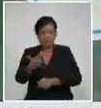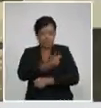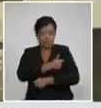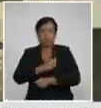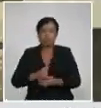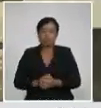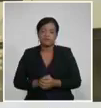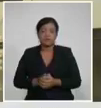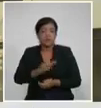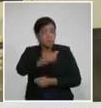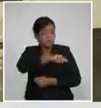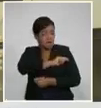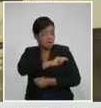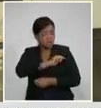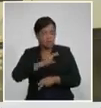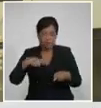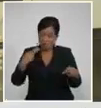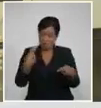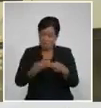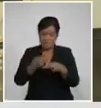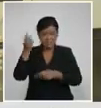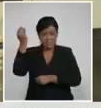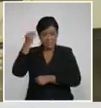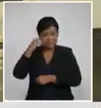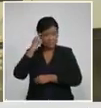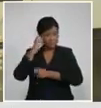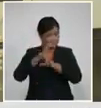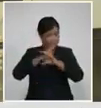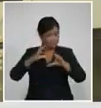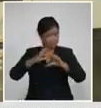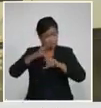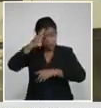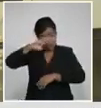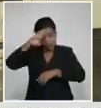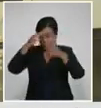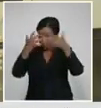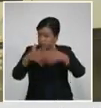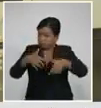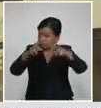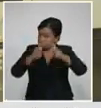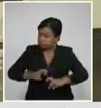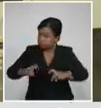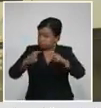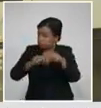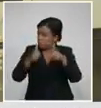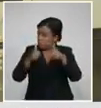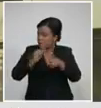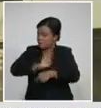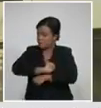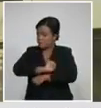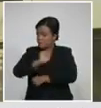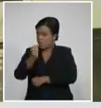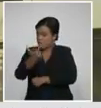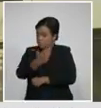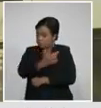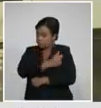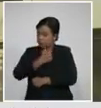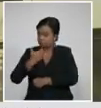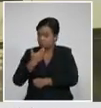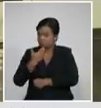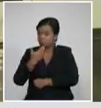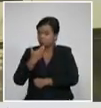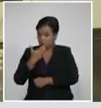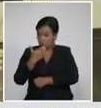tiene confianza porque conoce que los científicos cubanos avesados en ese campo han logrado vacunas simples o combinadas